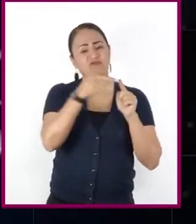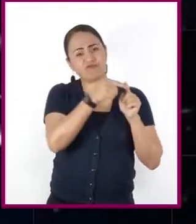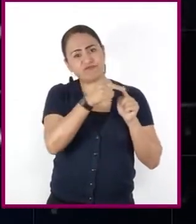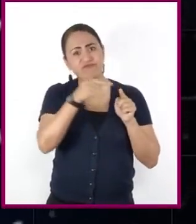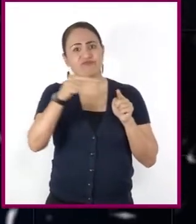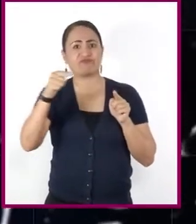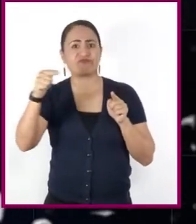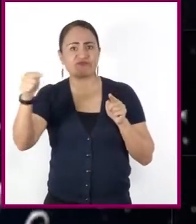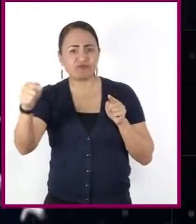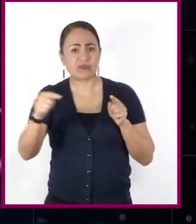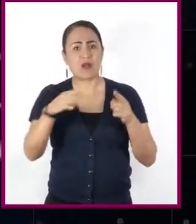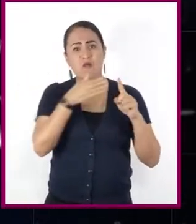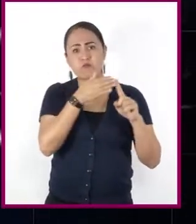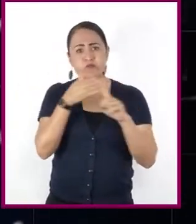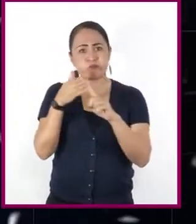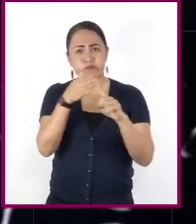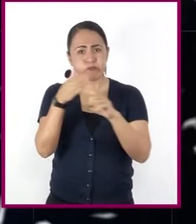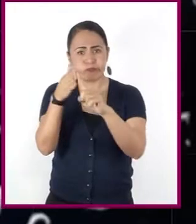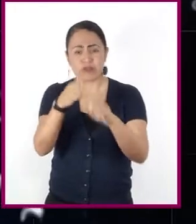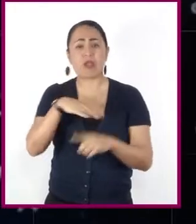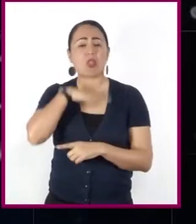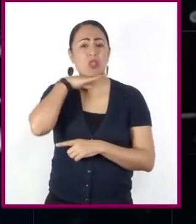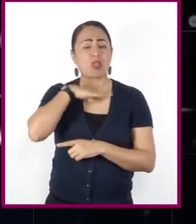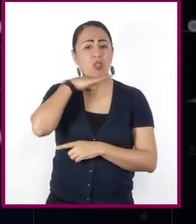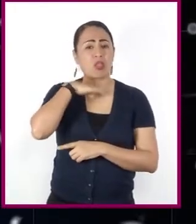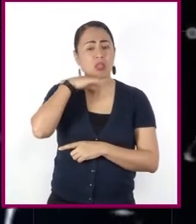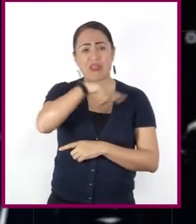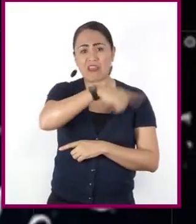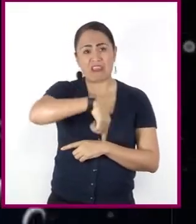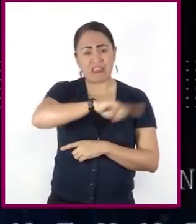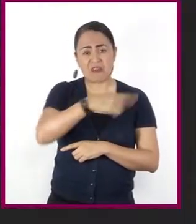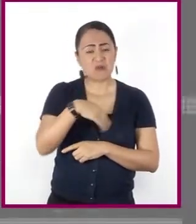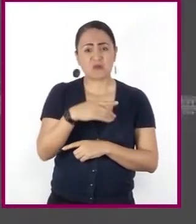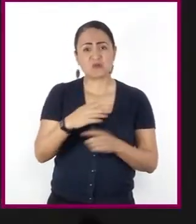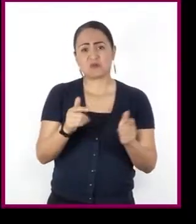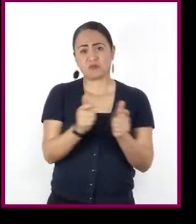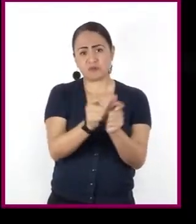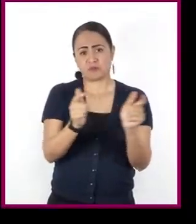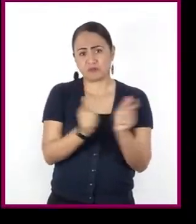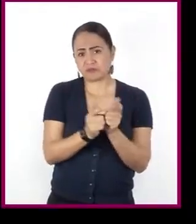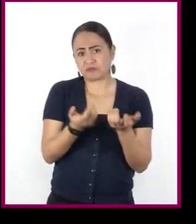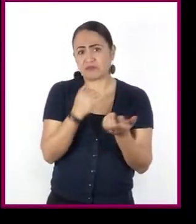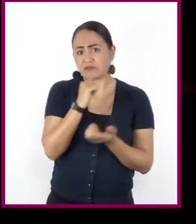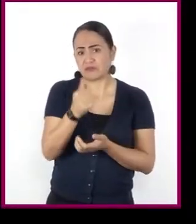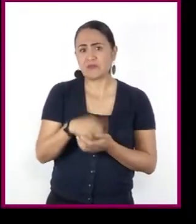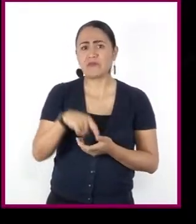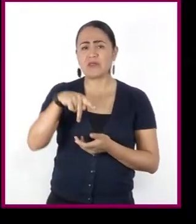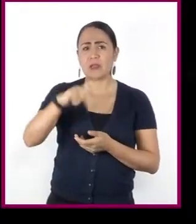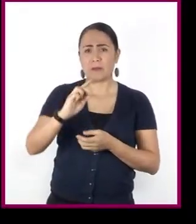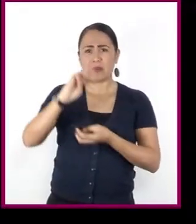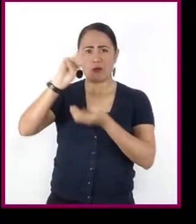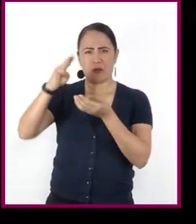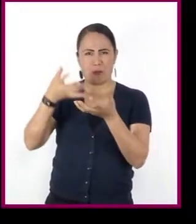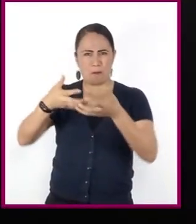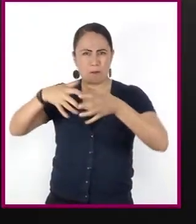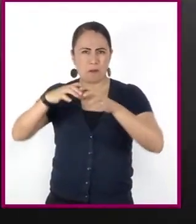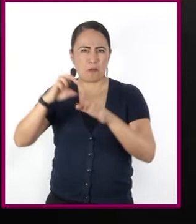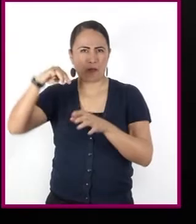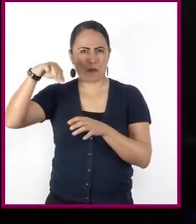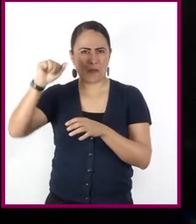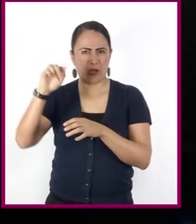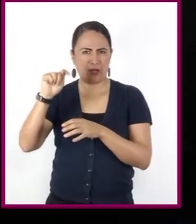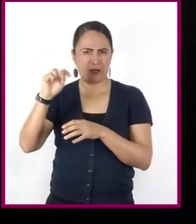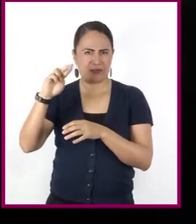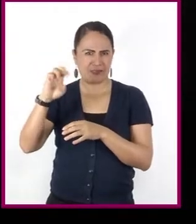sin ninguna referencia, no notaron nada, pero al acercarse a Marte, la fuerza de gravedad del planeta exhibió el